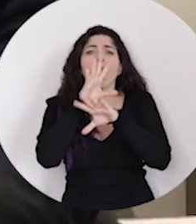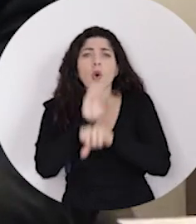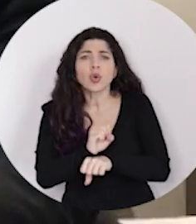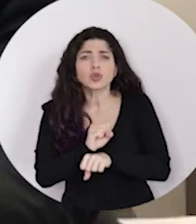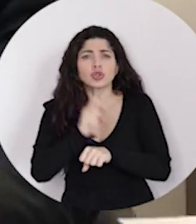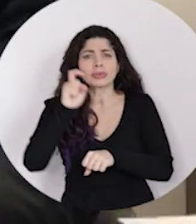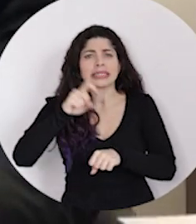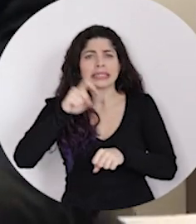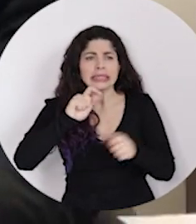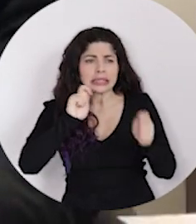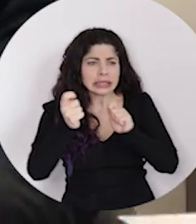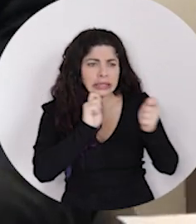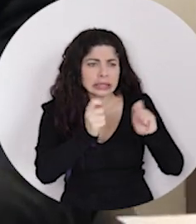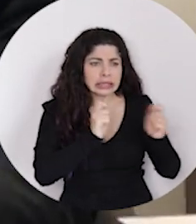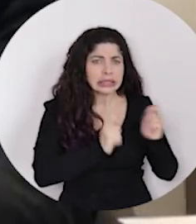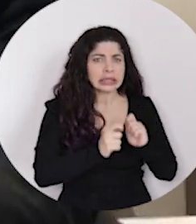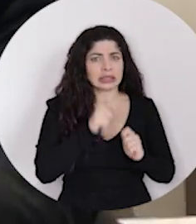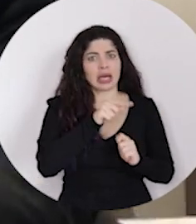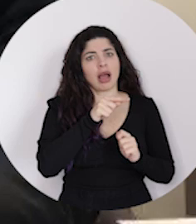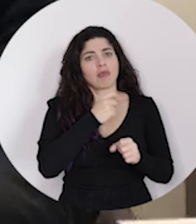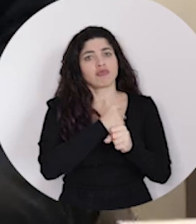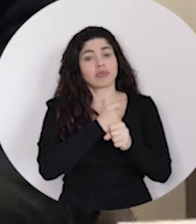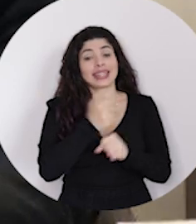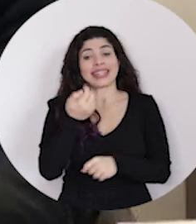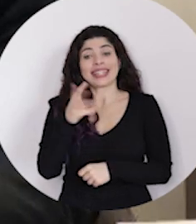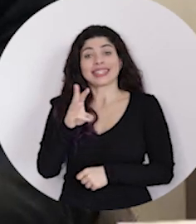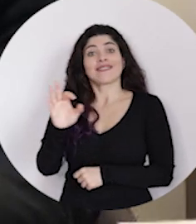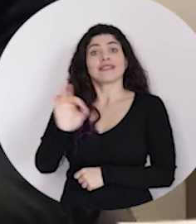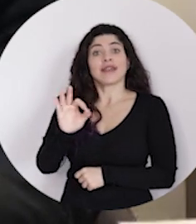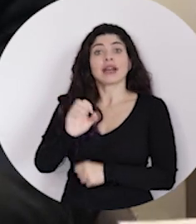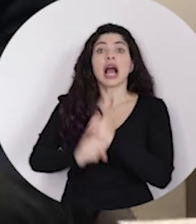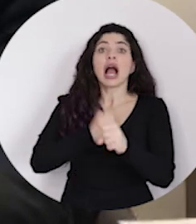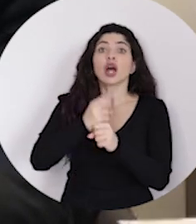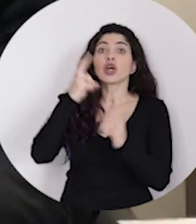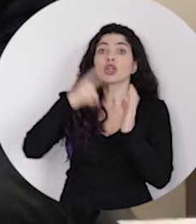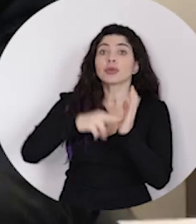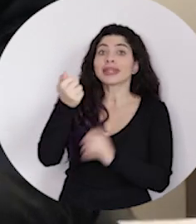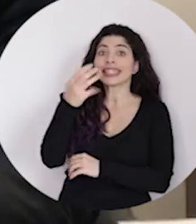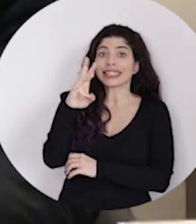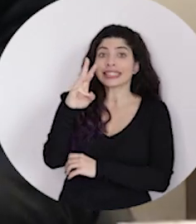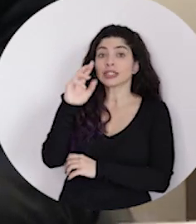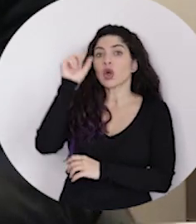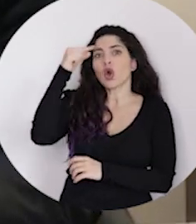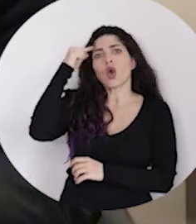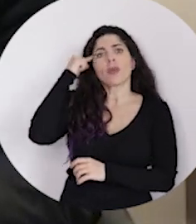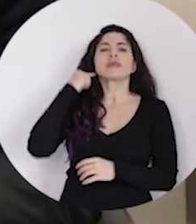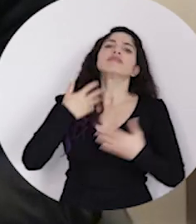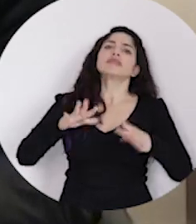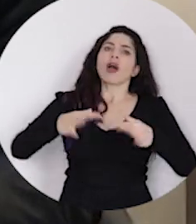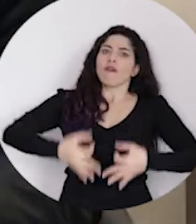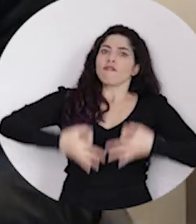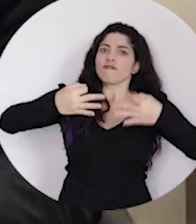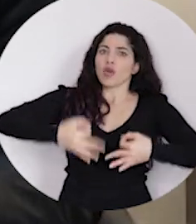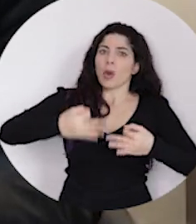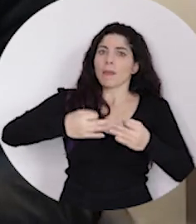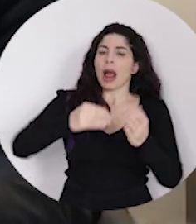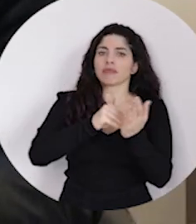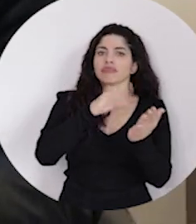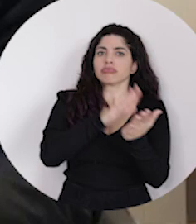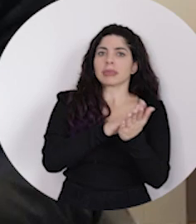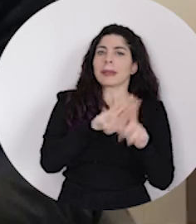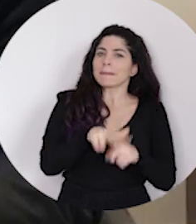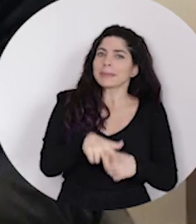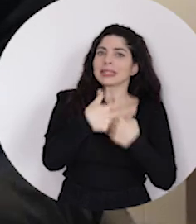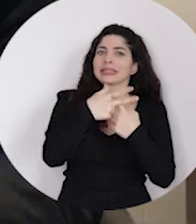buenas prácticas que eran necesarias de adoptar. El 16 de febrero de 2016, el gobierno formalizó el